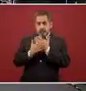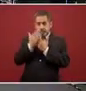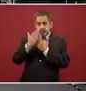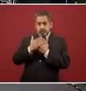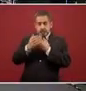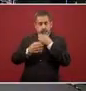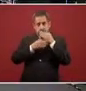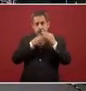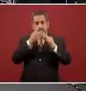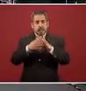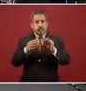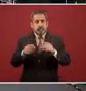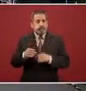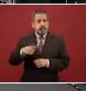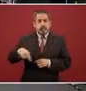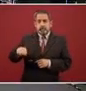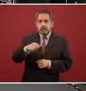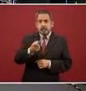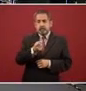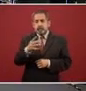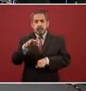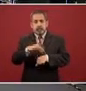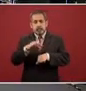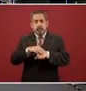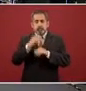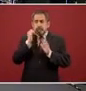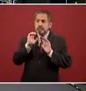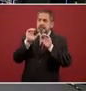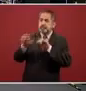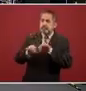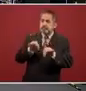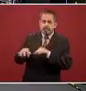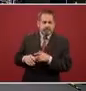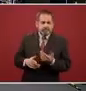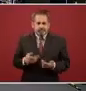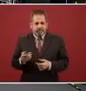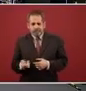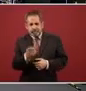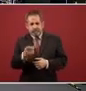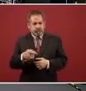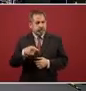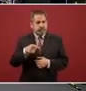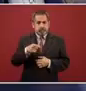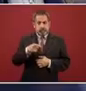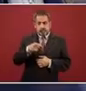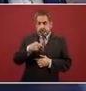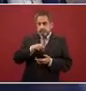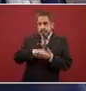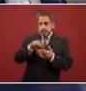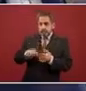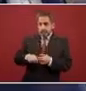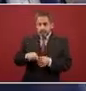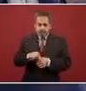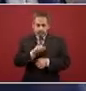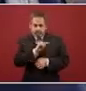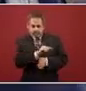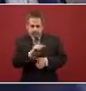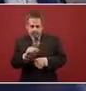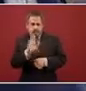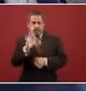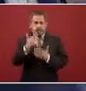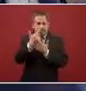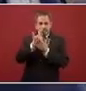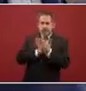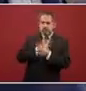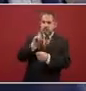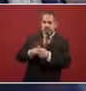los médicos del bienestar que están buscando contratar, la pregunta que tengo es, los que ya tienen identificados, los que se inscribieron, que